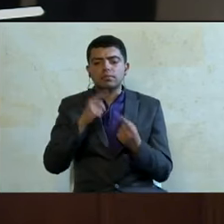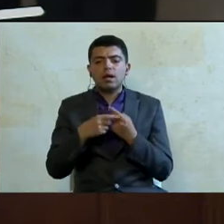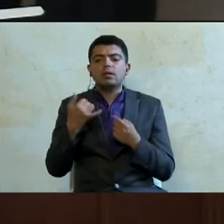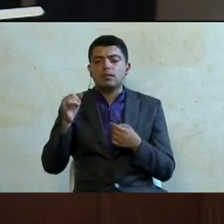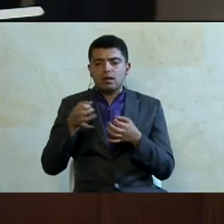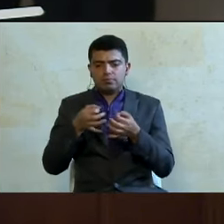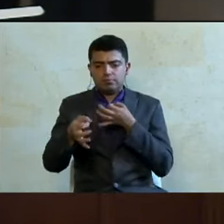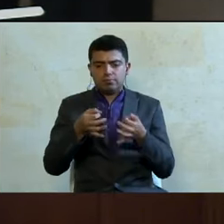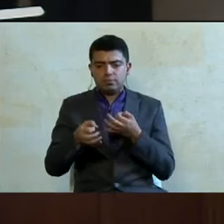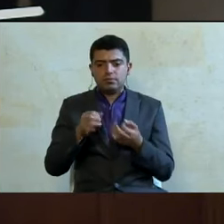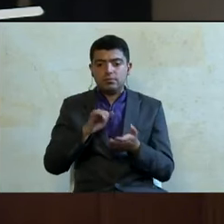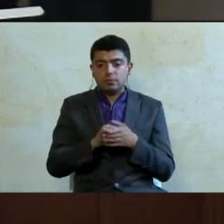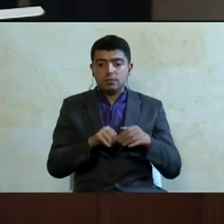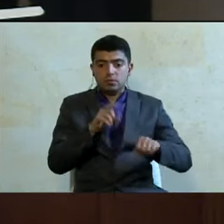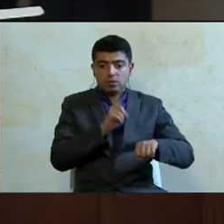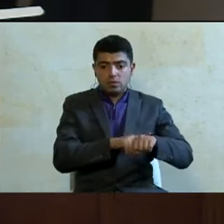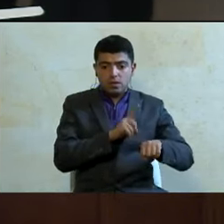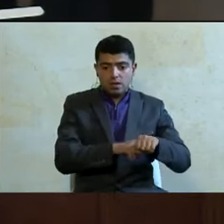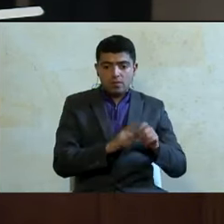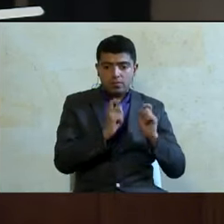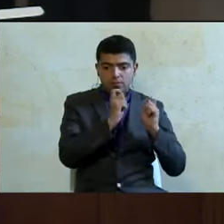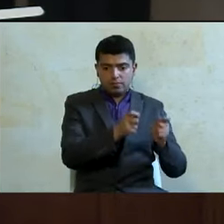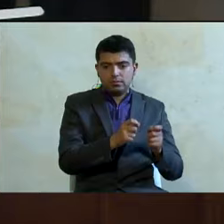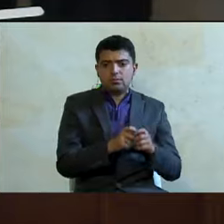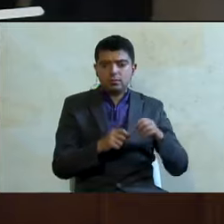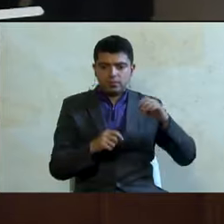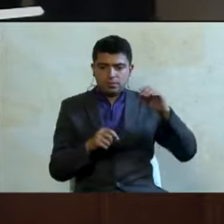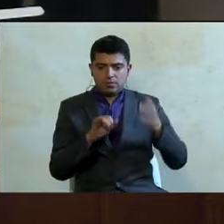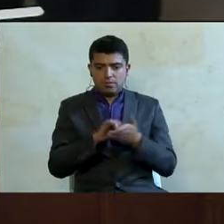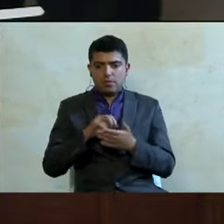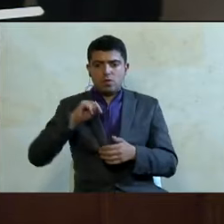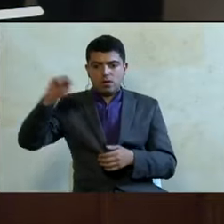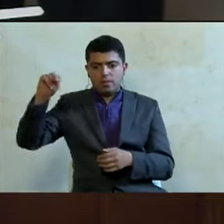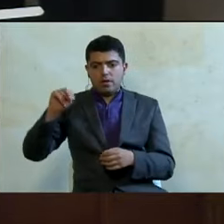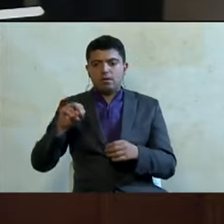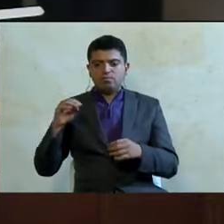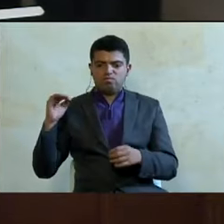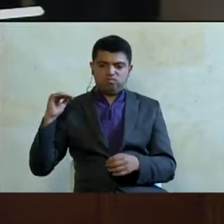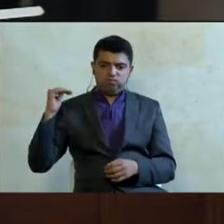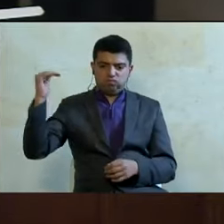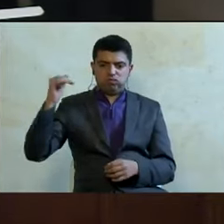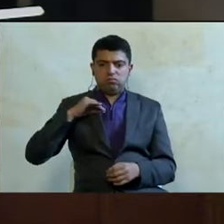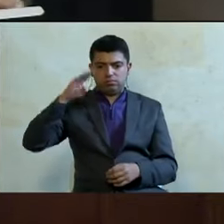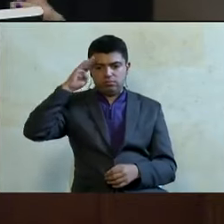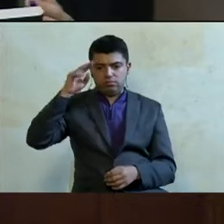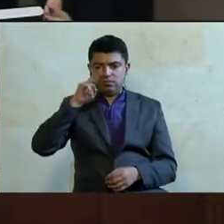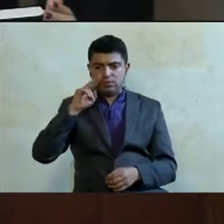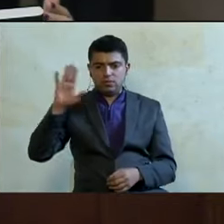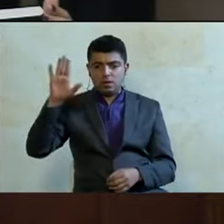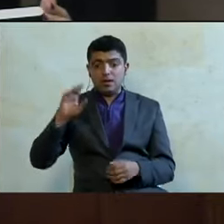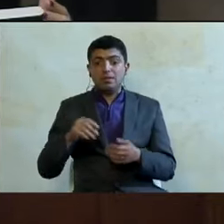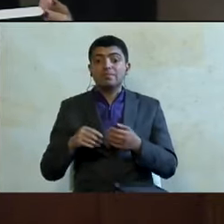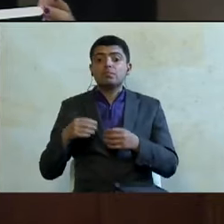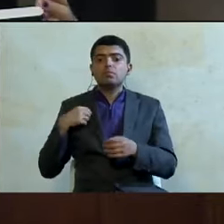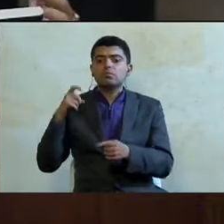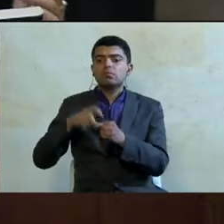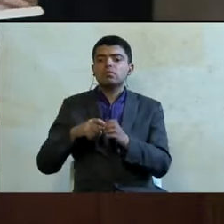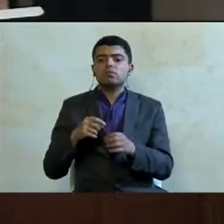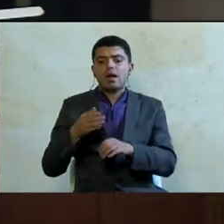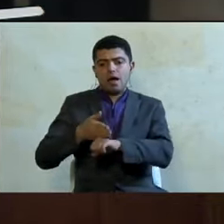que el tiempo para la asignación del retiro los miembros del nivel ejecutivo de la Policía Nacional que ingresaron antes del año